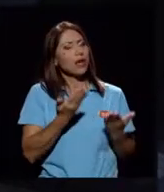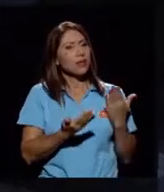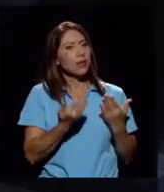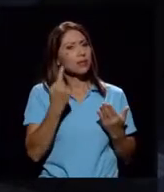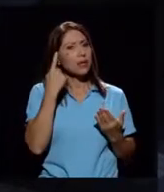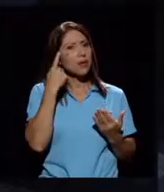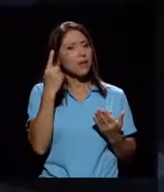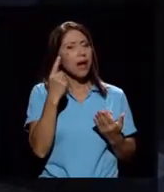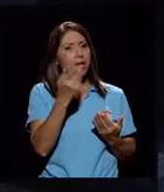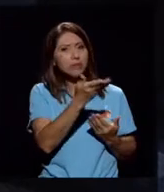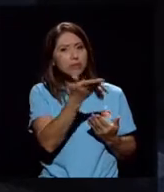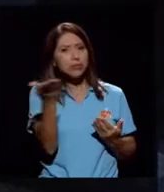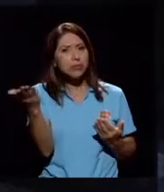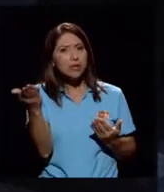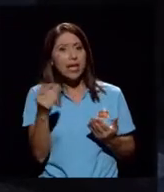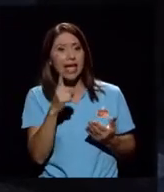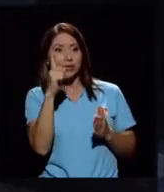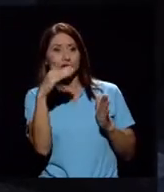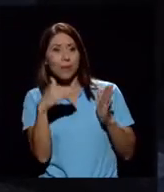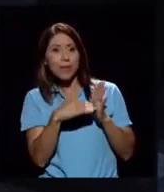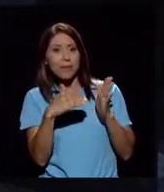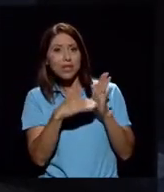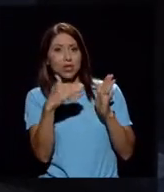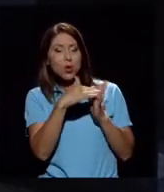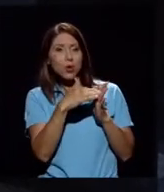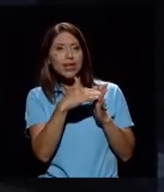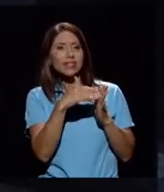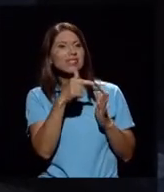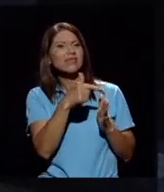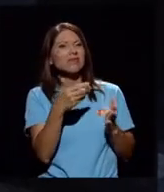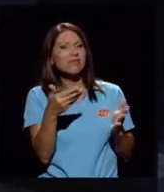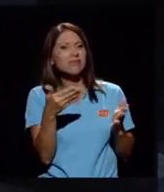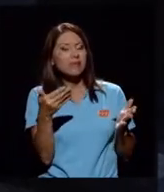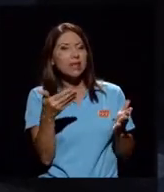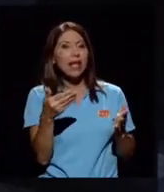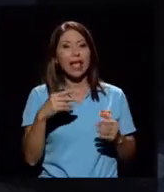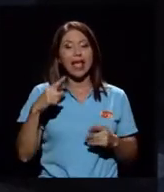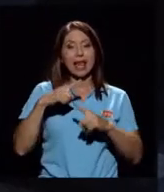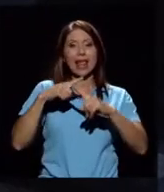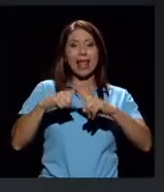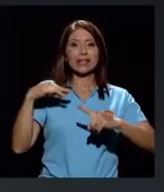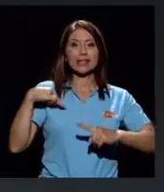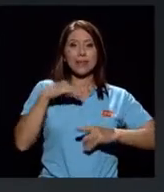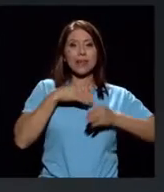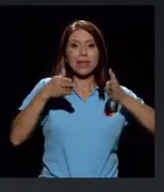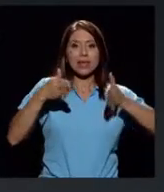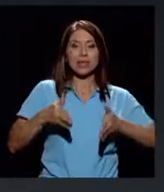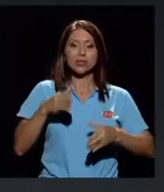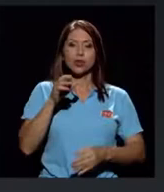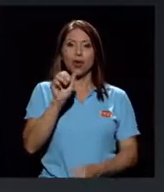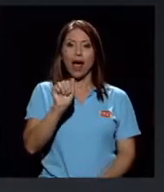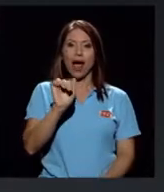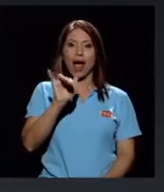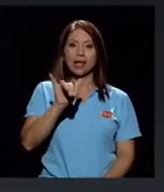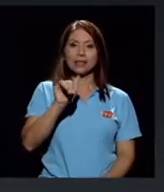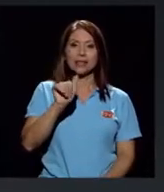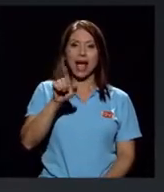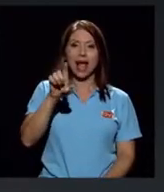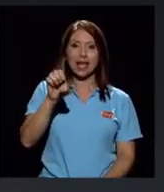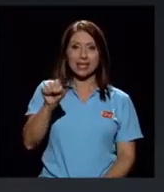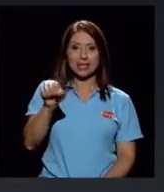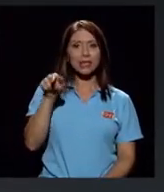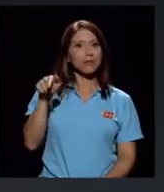para los nexos esos mil millones provenían de que el ex ministra ya les qué es un gran